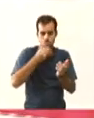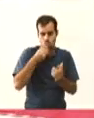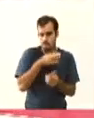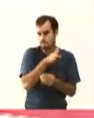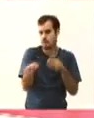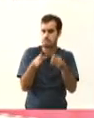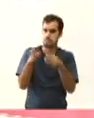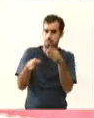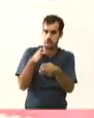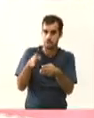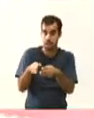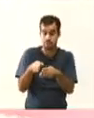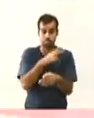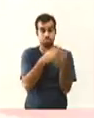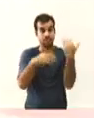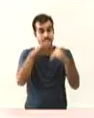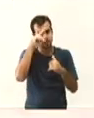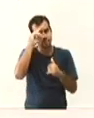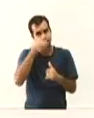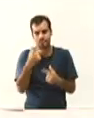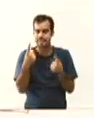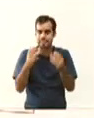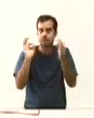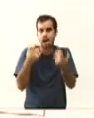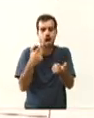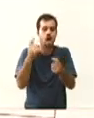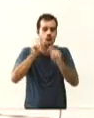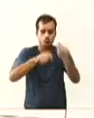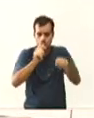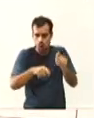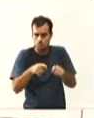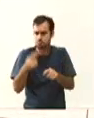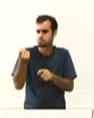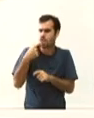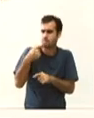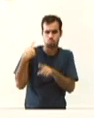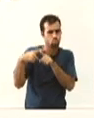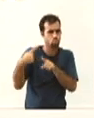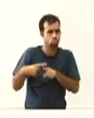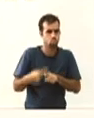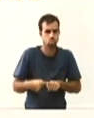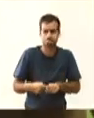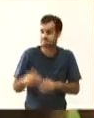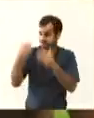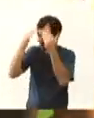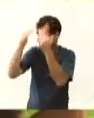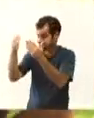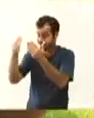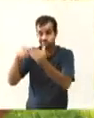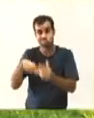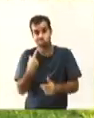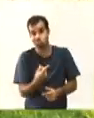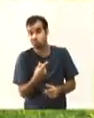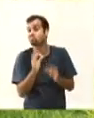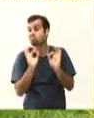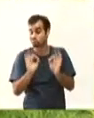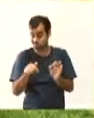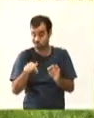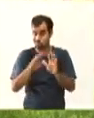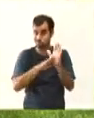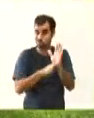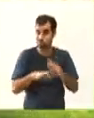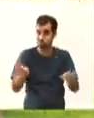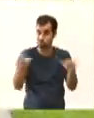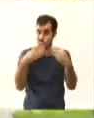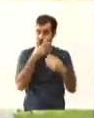hoy la salud para las operaciones, para un grupo de medicamentos y demás. Muchísimas gracias, José Manuel. Y nosotros continuamos